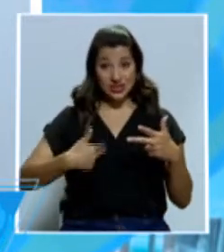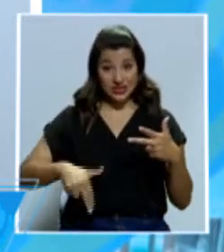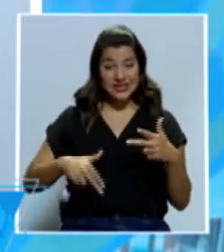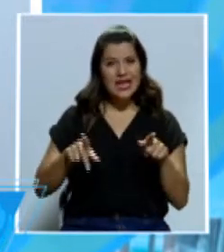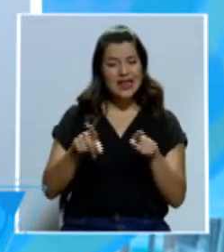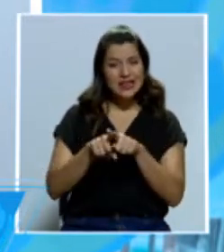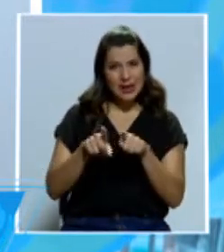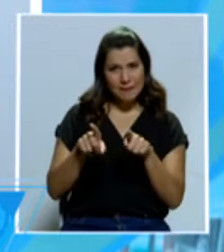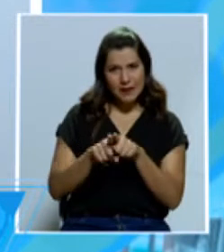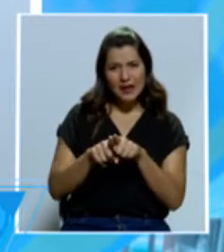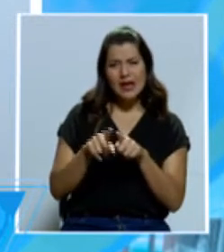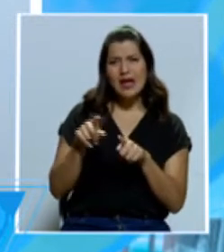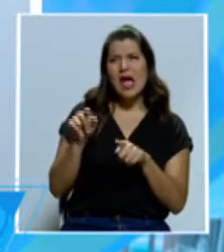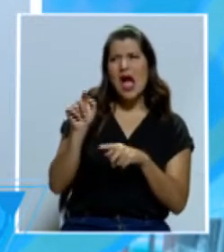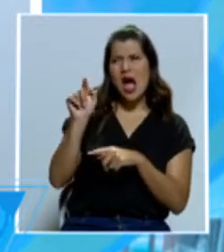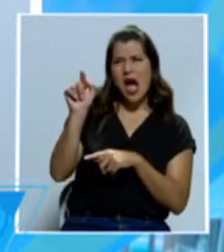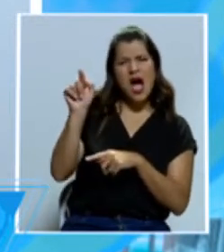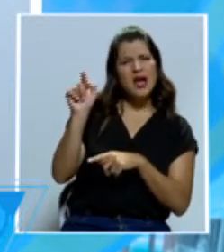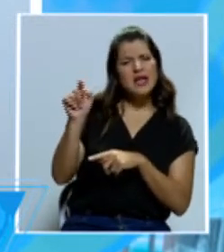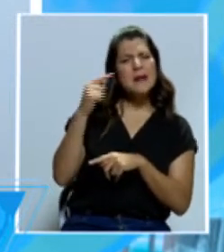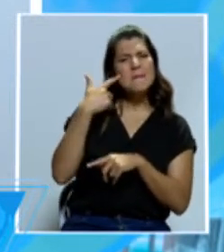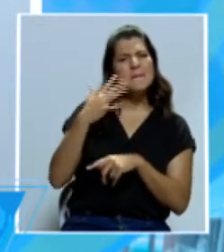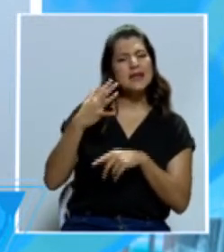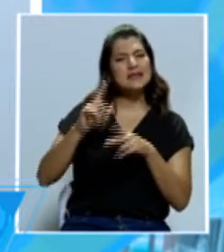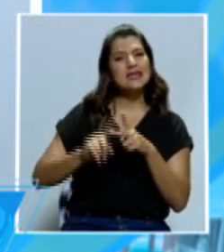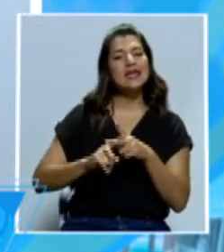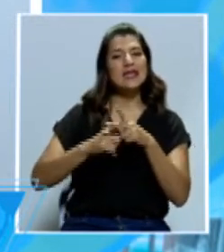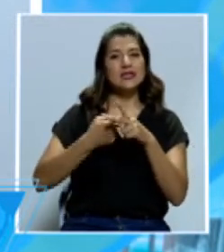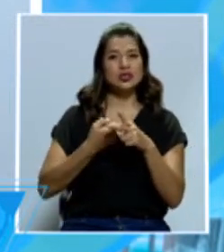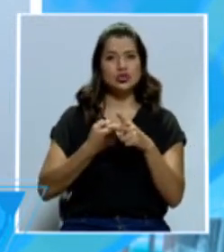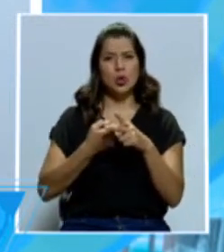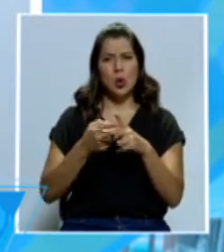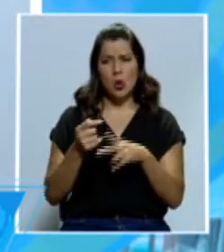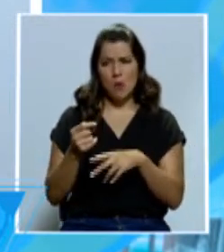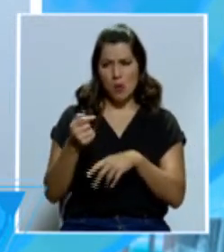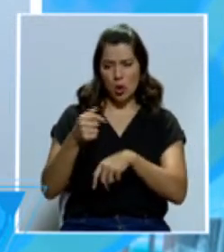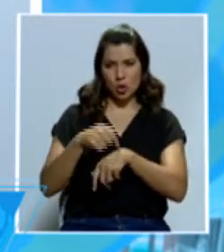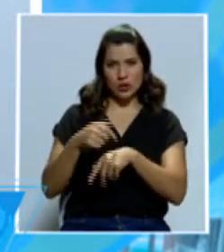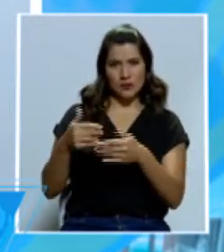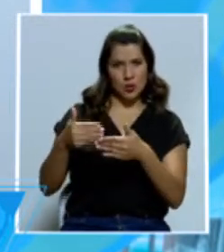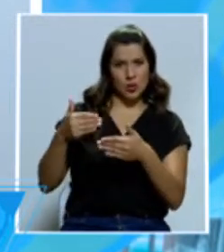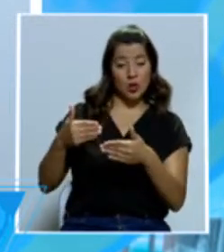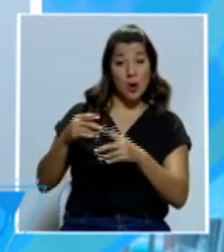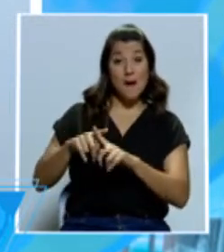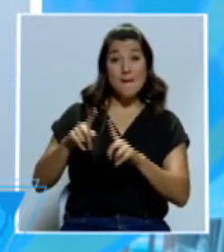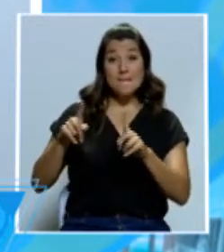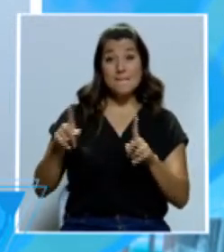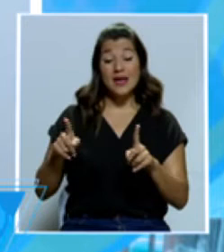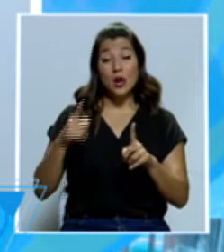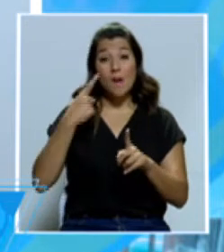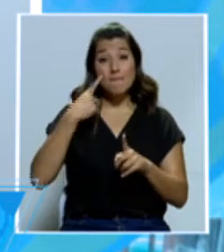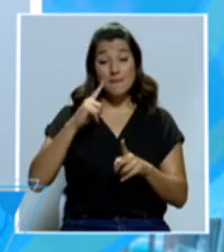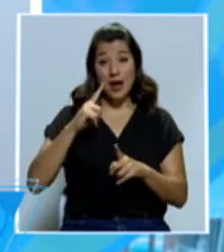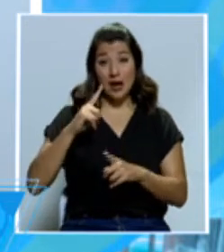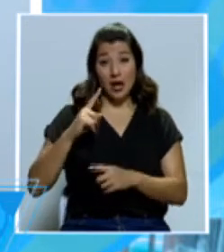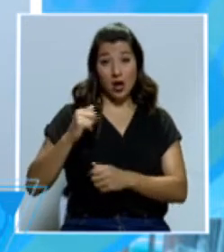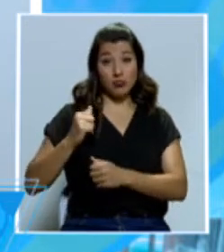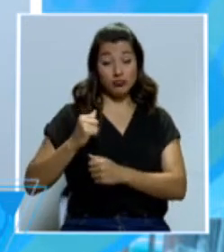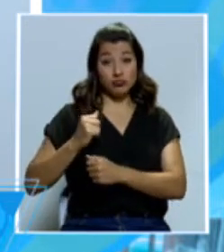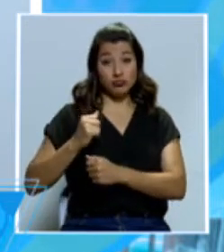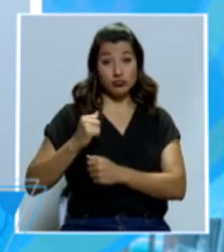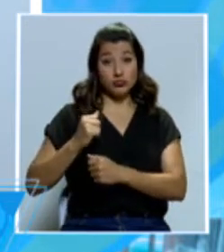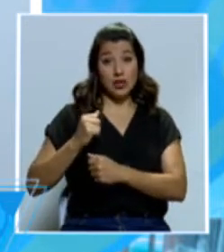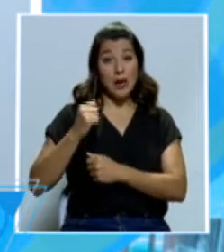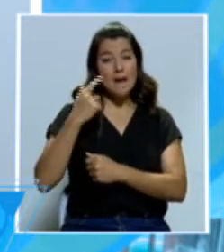civil inició aparentemente hace poco, pero por lo menos en los militares ya se había